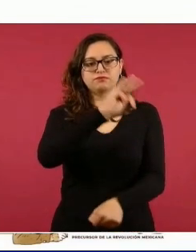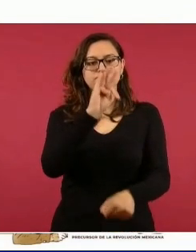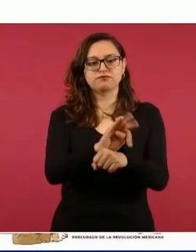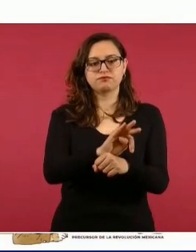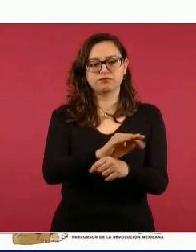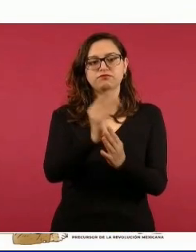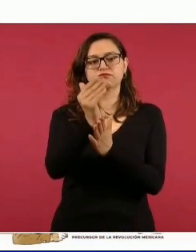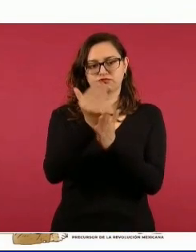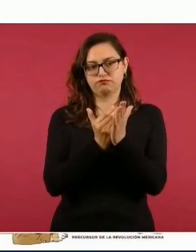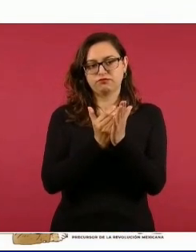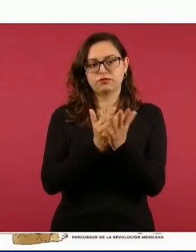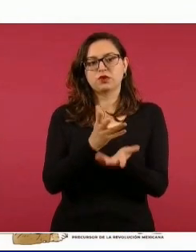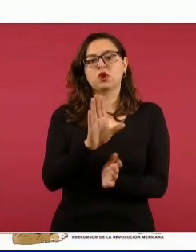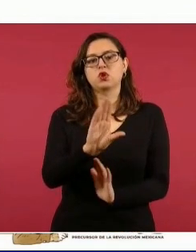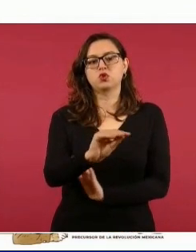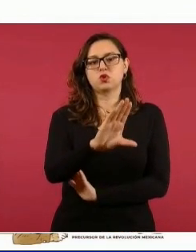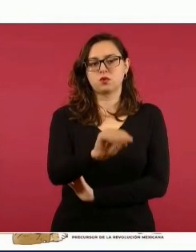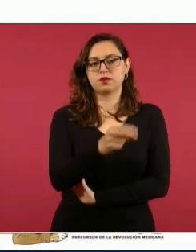al IEPS será del